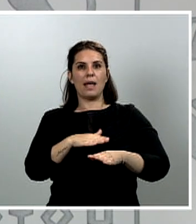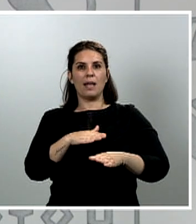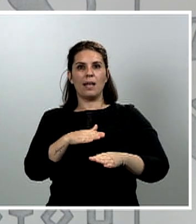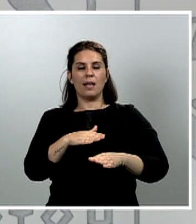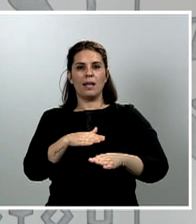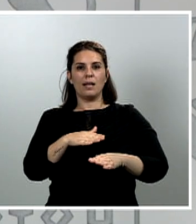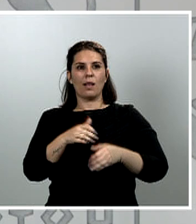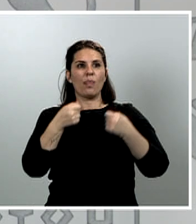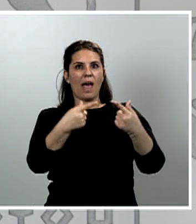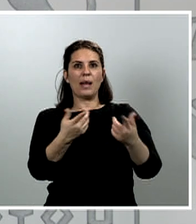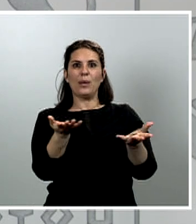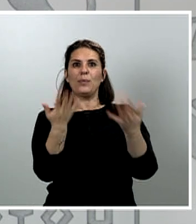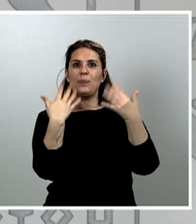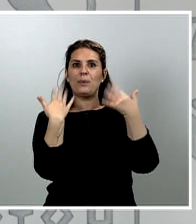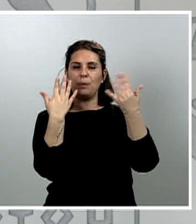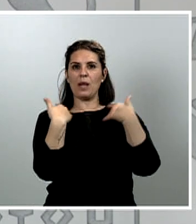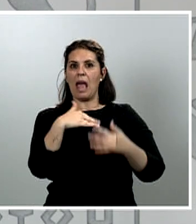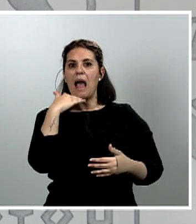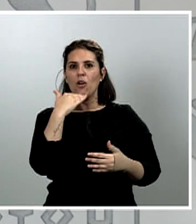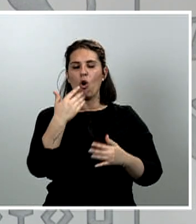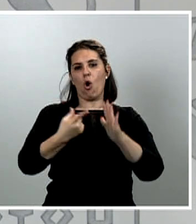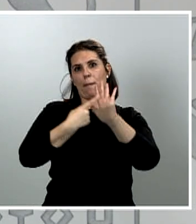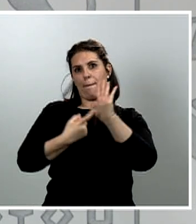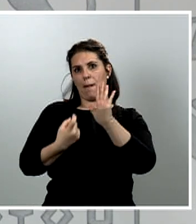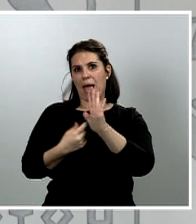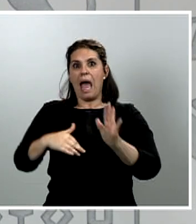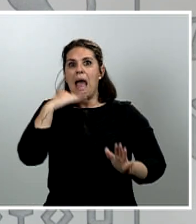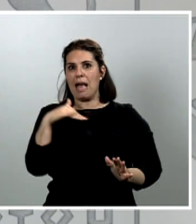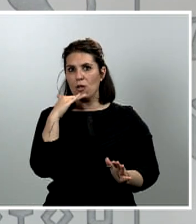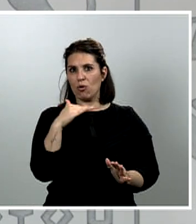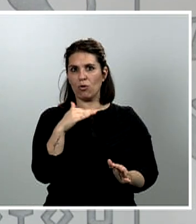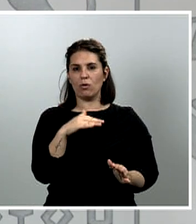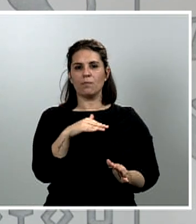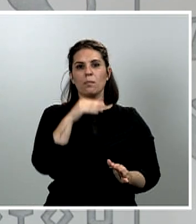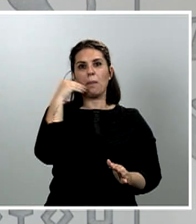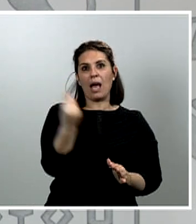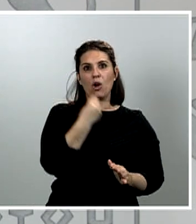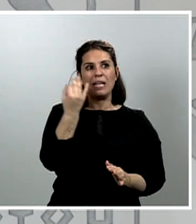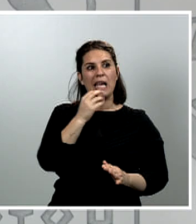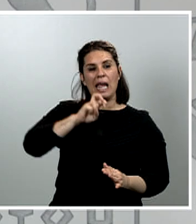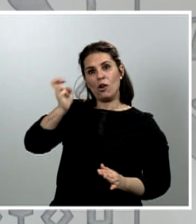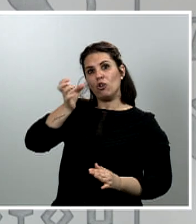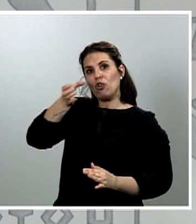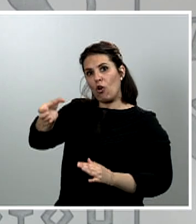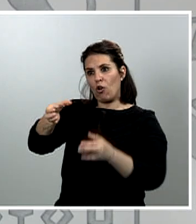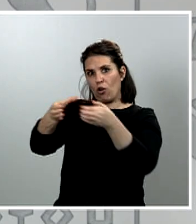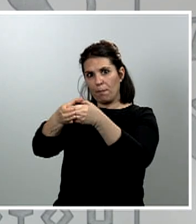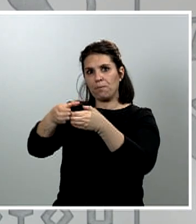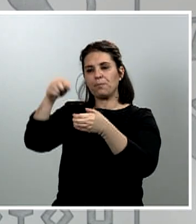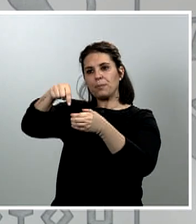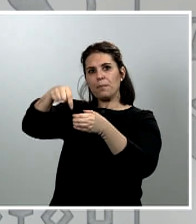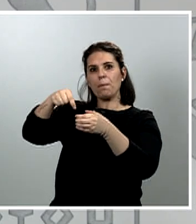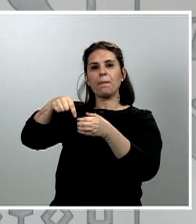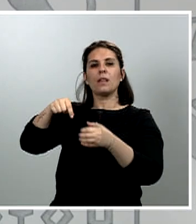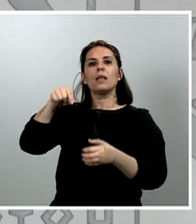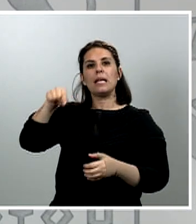por población o por la propia evolución que ha sufrido su epidemia, con el mismo número de reproducción, con el mismo número de casos secundarios que produce cada